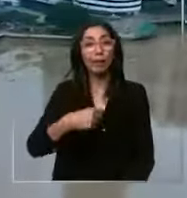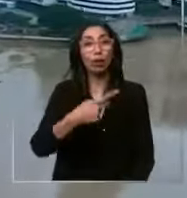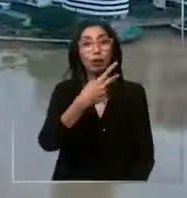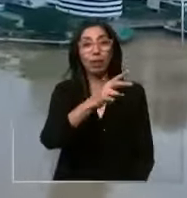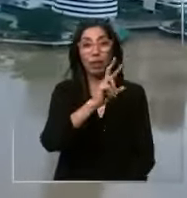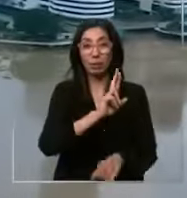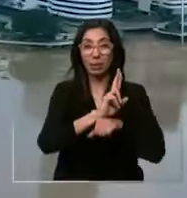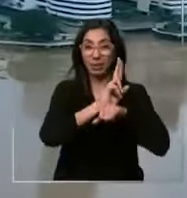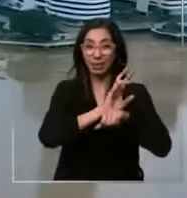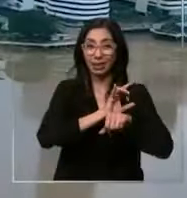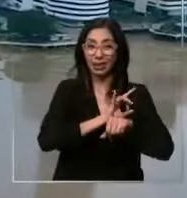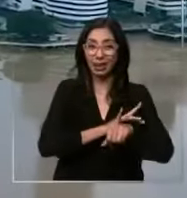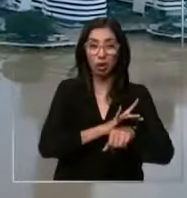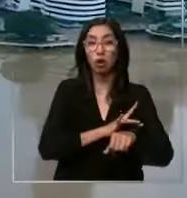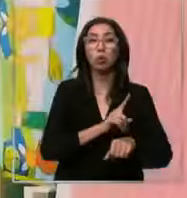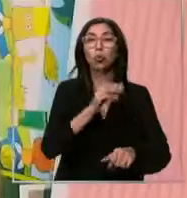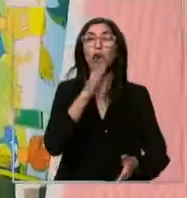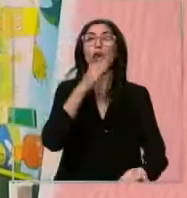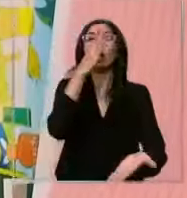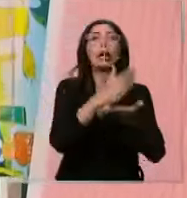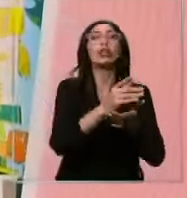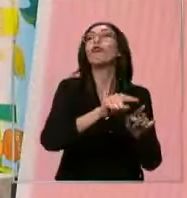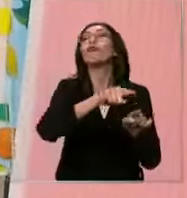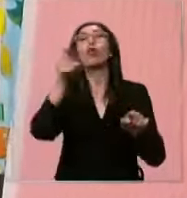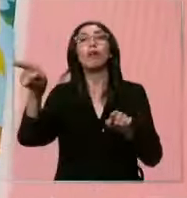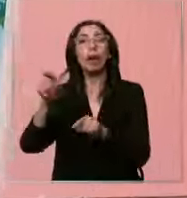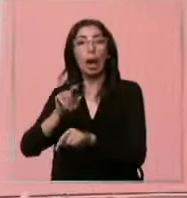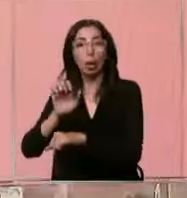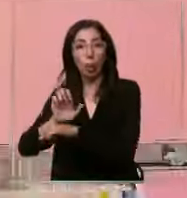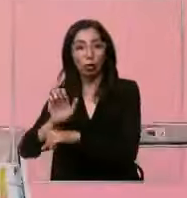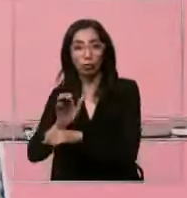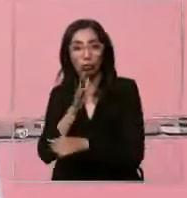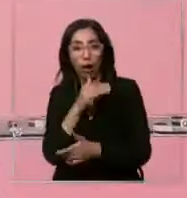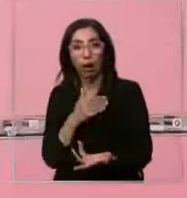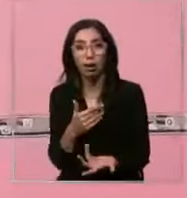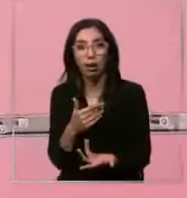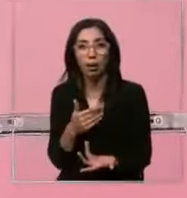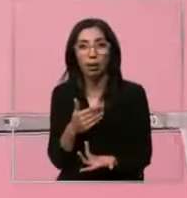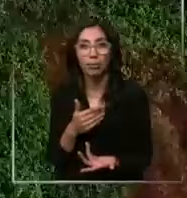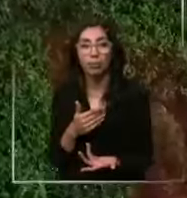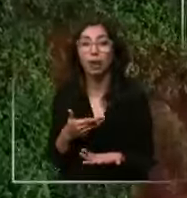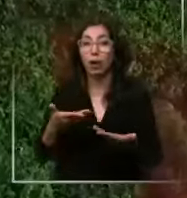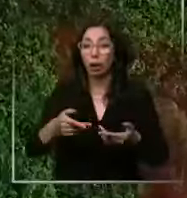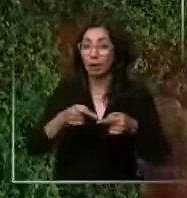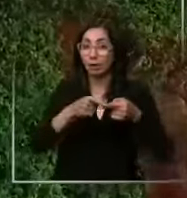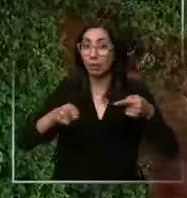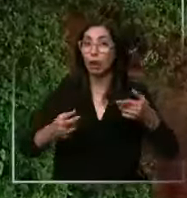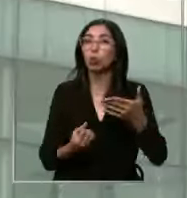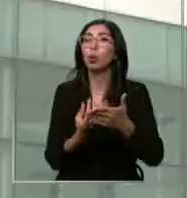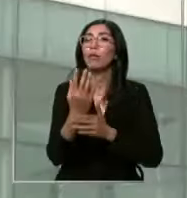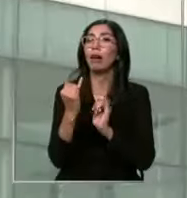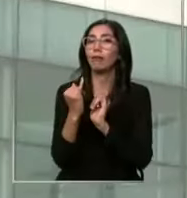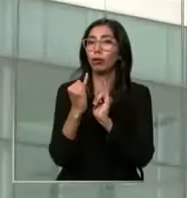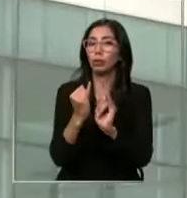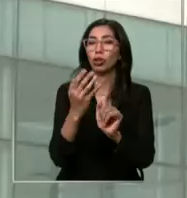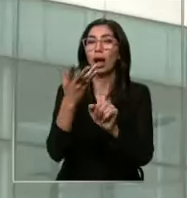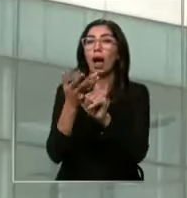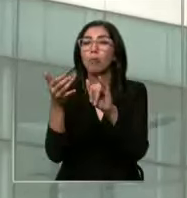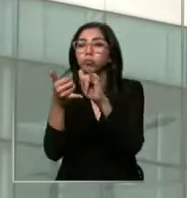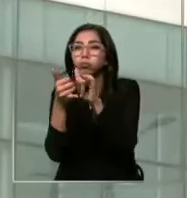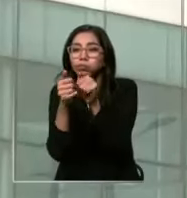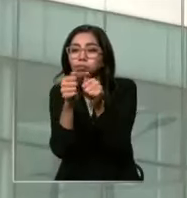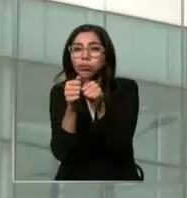tiene obligación de volver a Guayaquil aunque esta semana un nuevo antecedente salió a la luz se trataría de un chat en donde